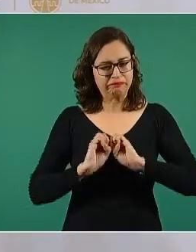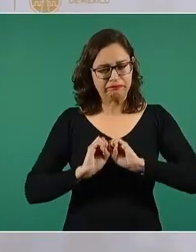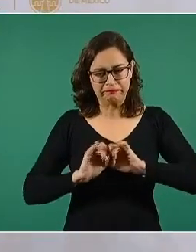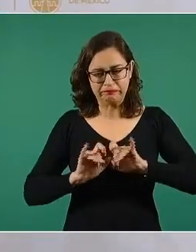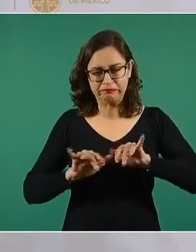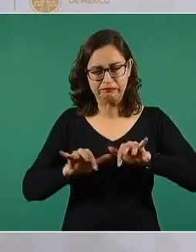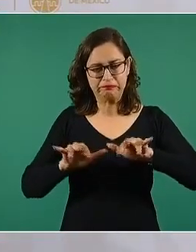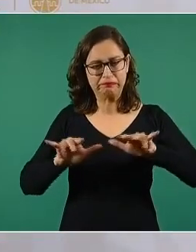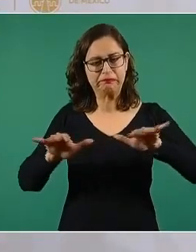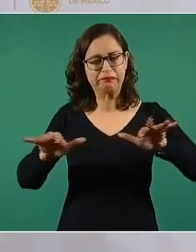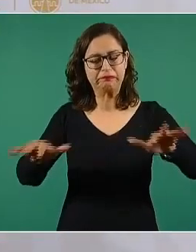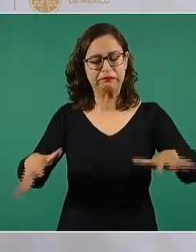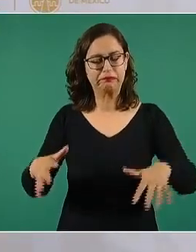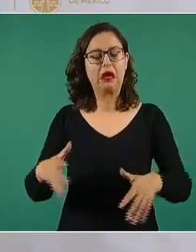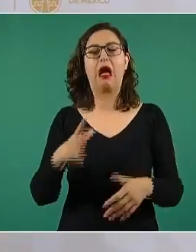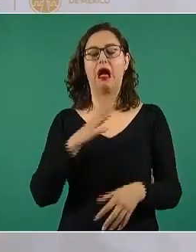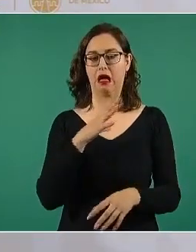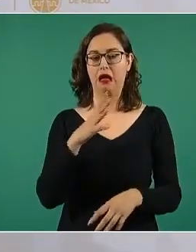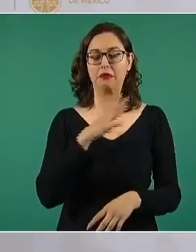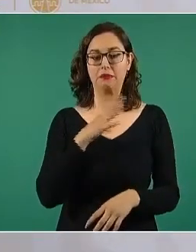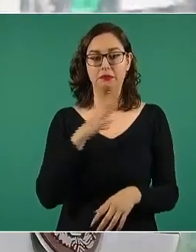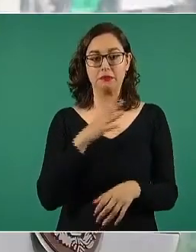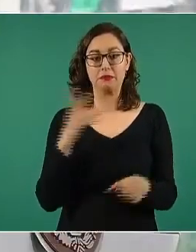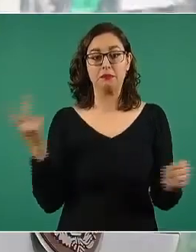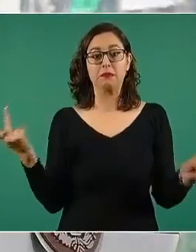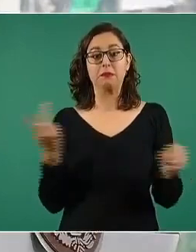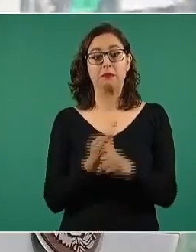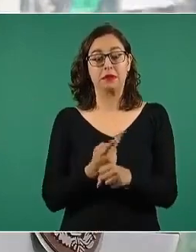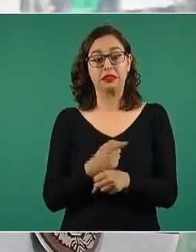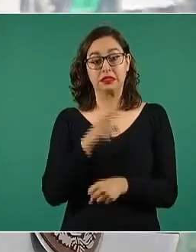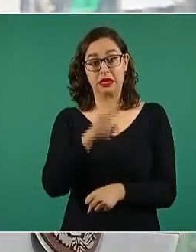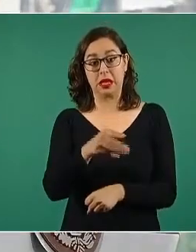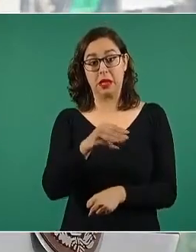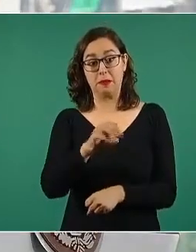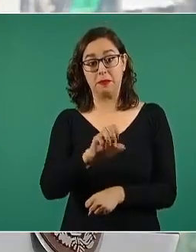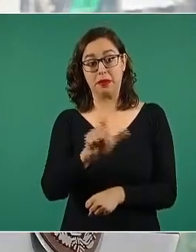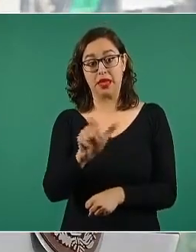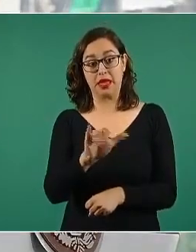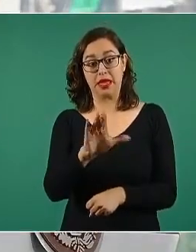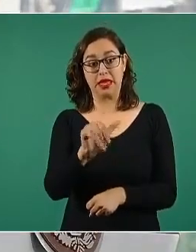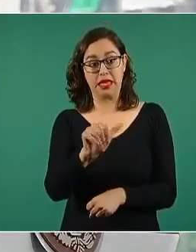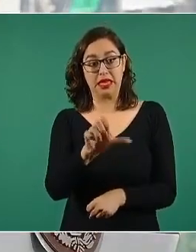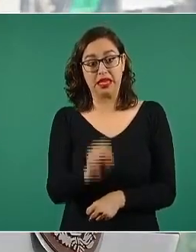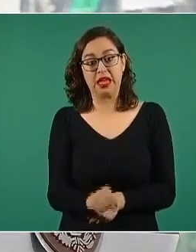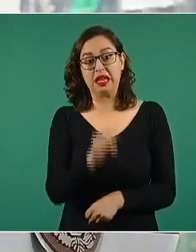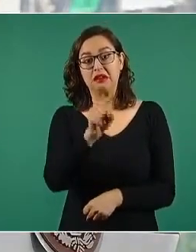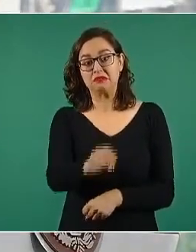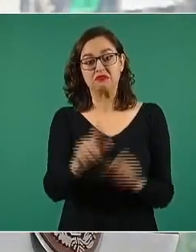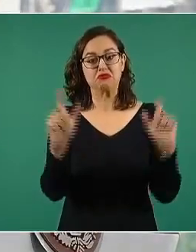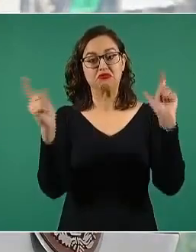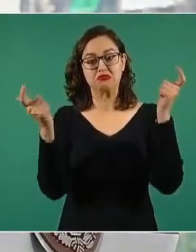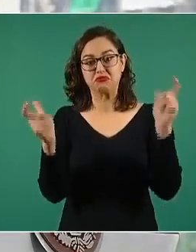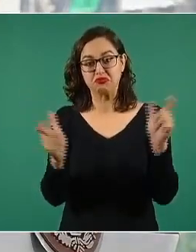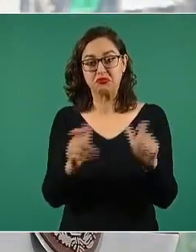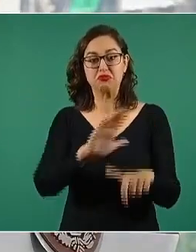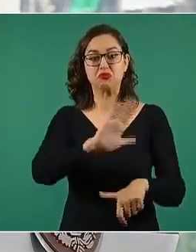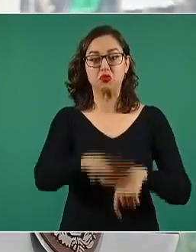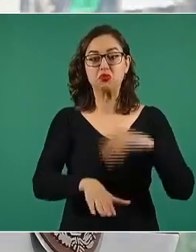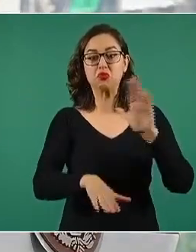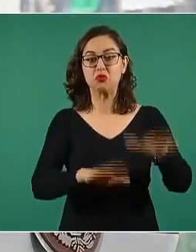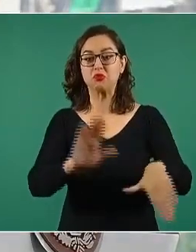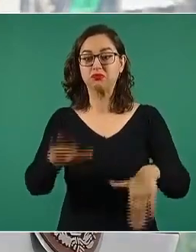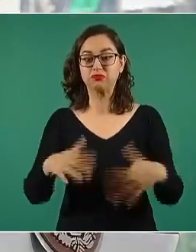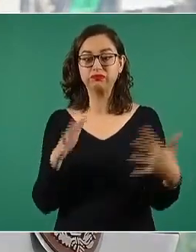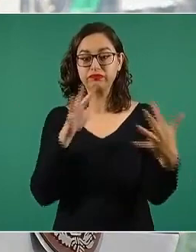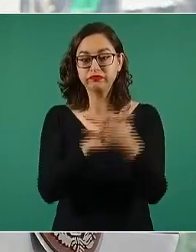dice, fue causa de que los mexicas aflojasen en la guerra y no